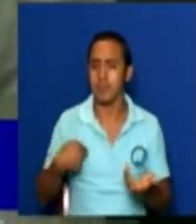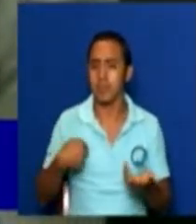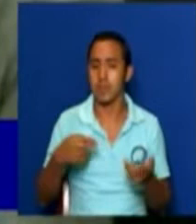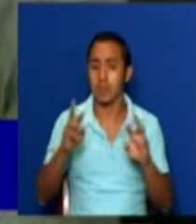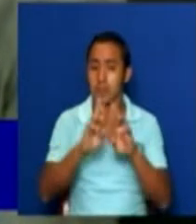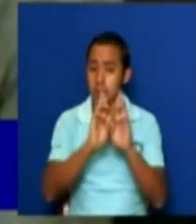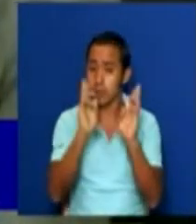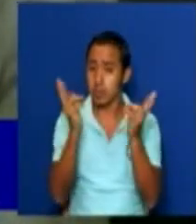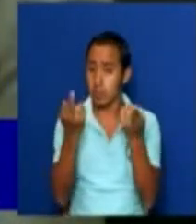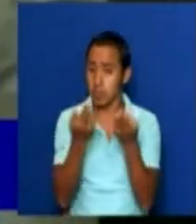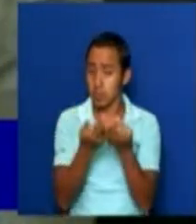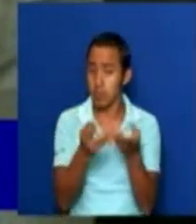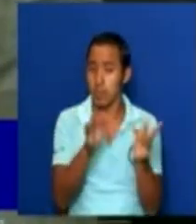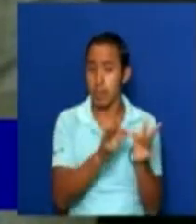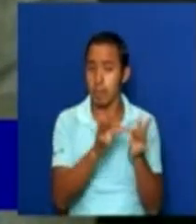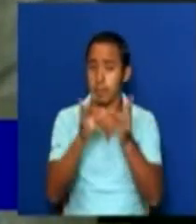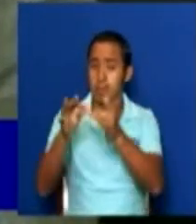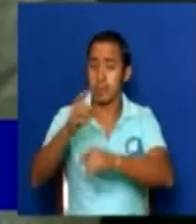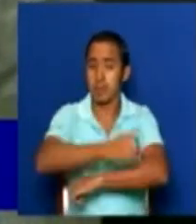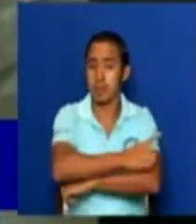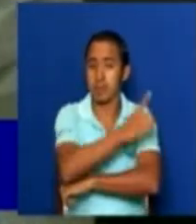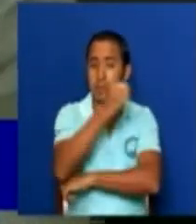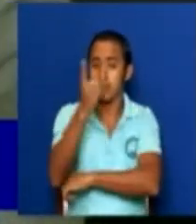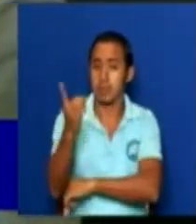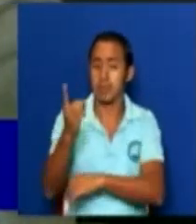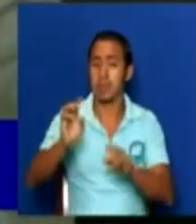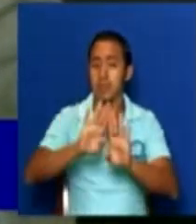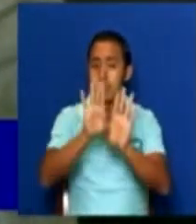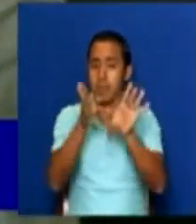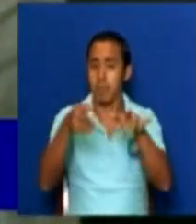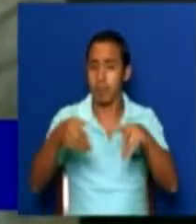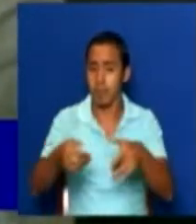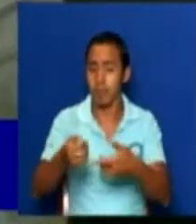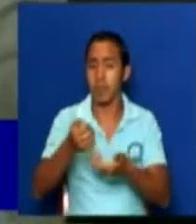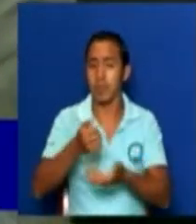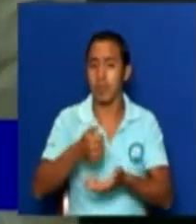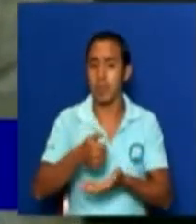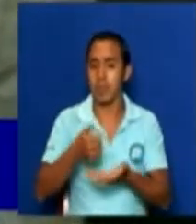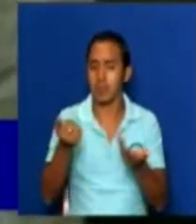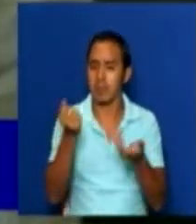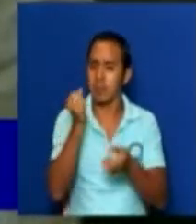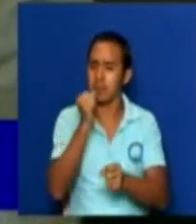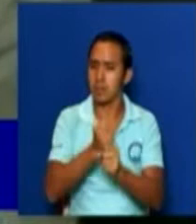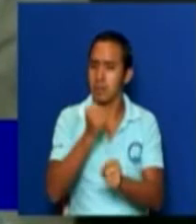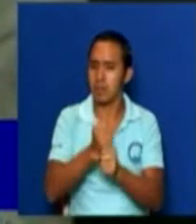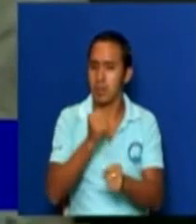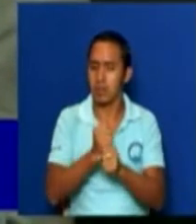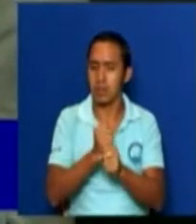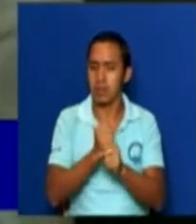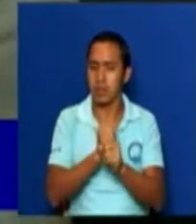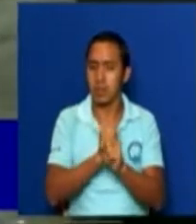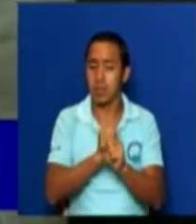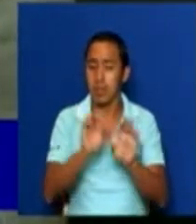sesión solemne para el Día de las Asistentes del Hogar, creo que lo hizo Andrea, ¿verdad?, esa